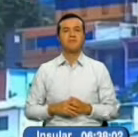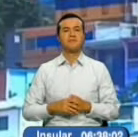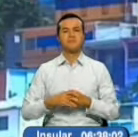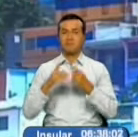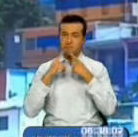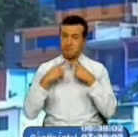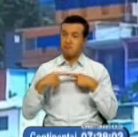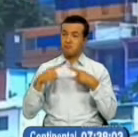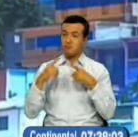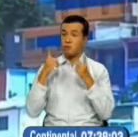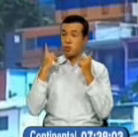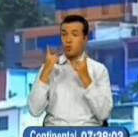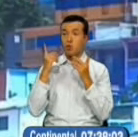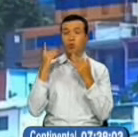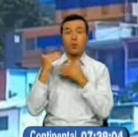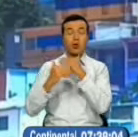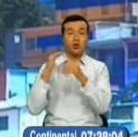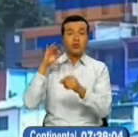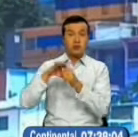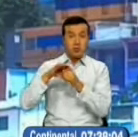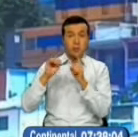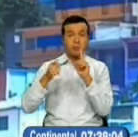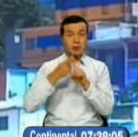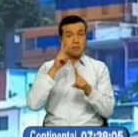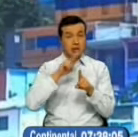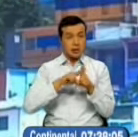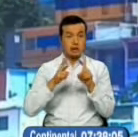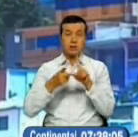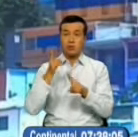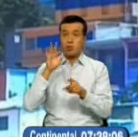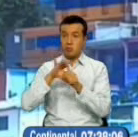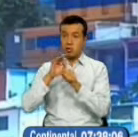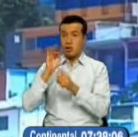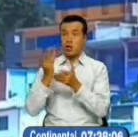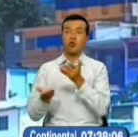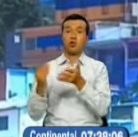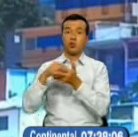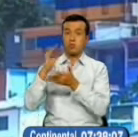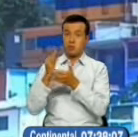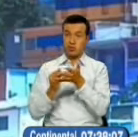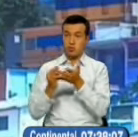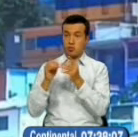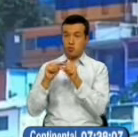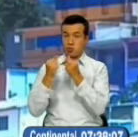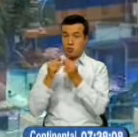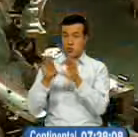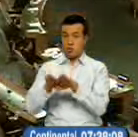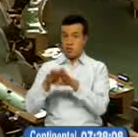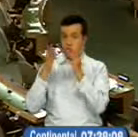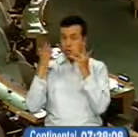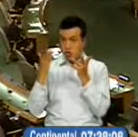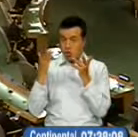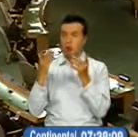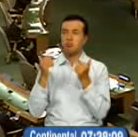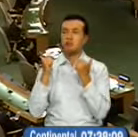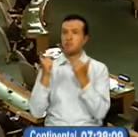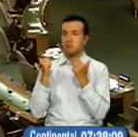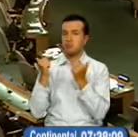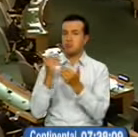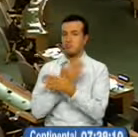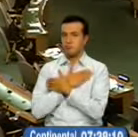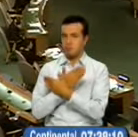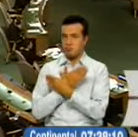el proceso durante la primera vuelta y el recuento realizado a petición del movimiento perdedor. Este 19 de abril, Diego